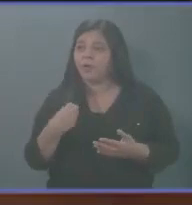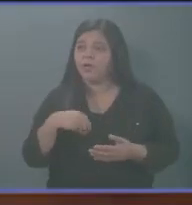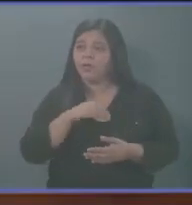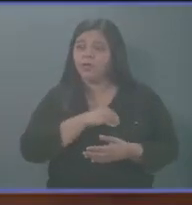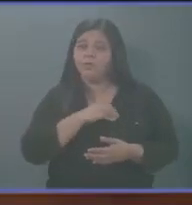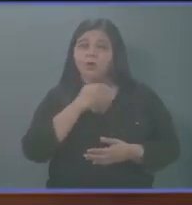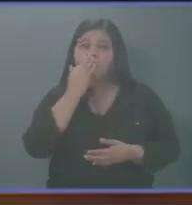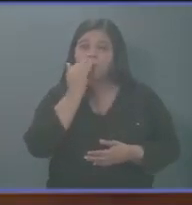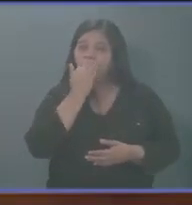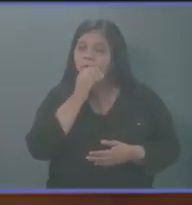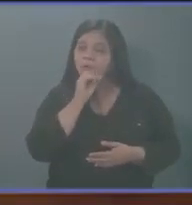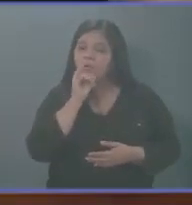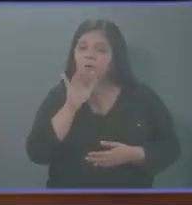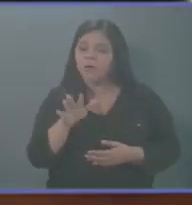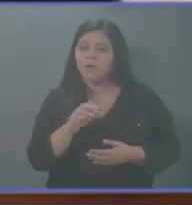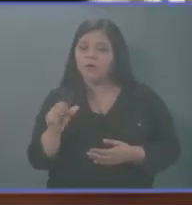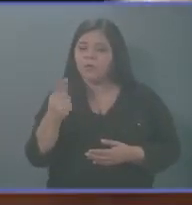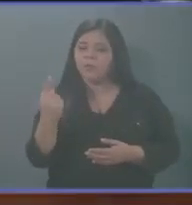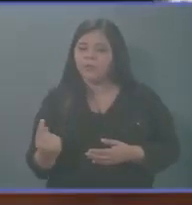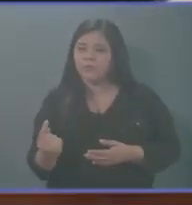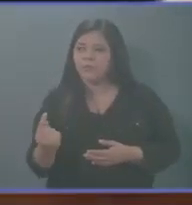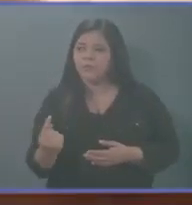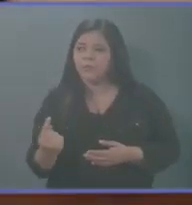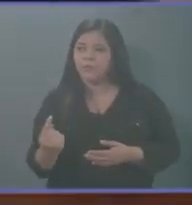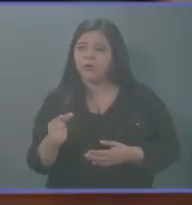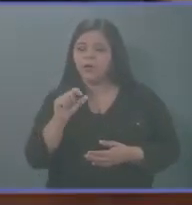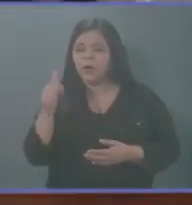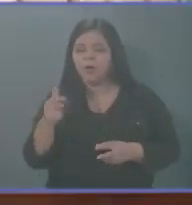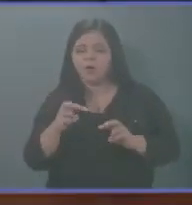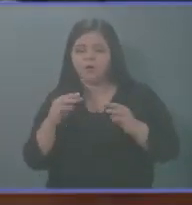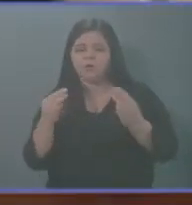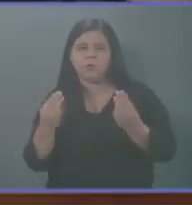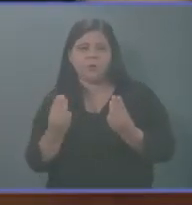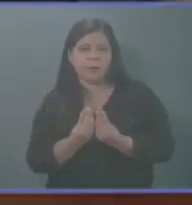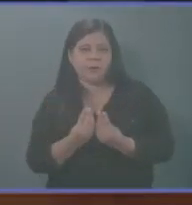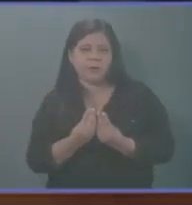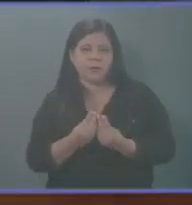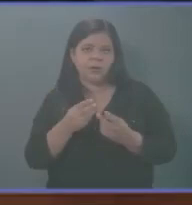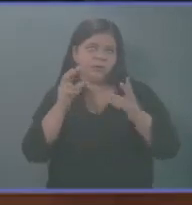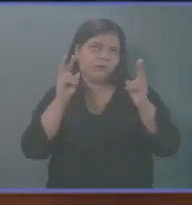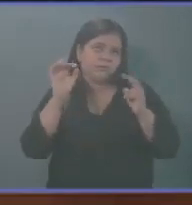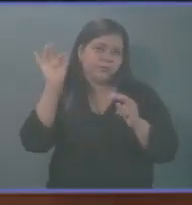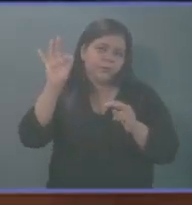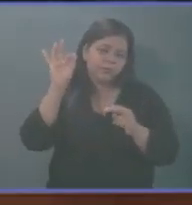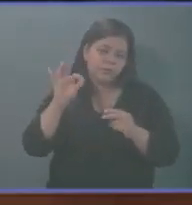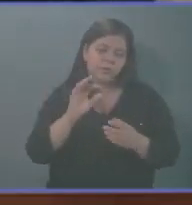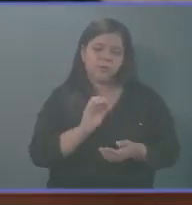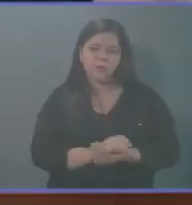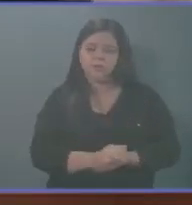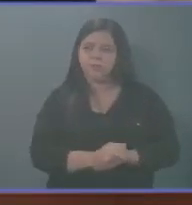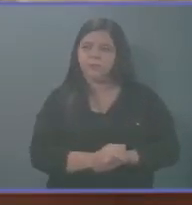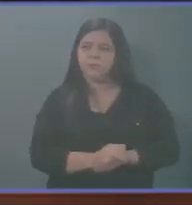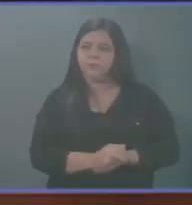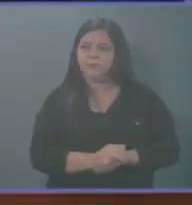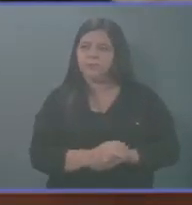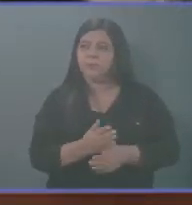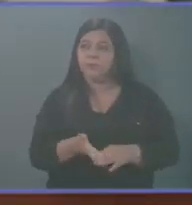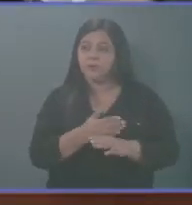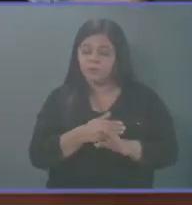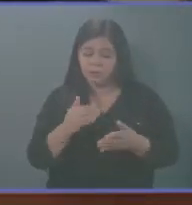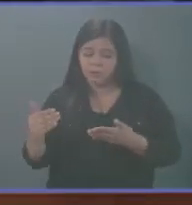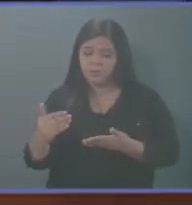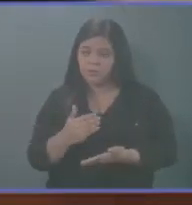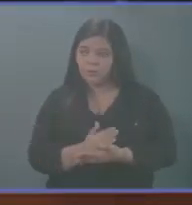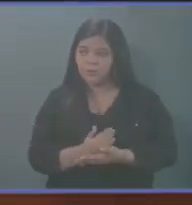Quijano le dijo a otro fulano que estaba ahí, que ahí está otro pandillero, entre comillas, pastor o estudiante de pastor, que había llegado ahí